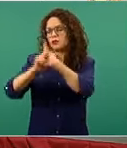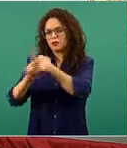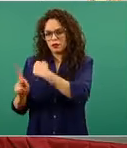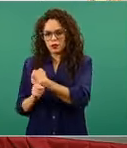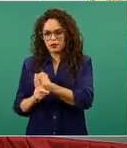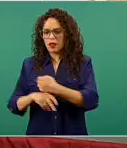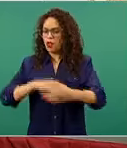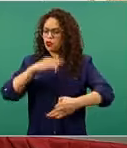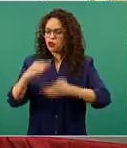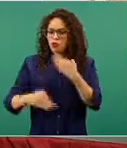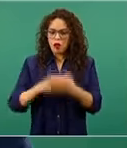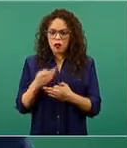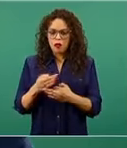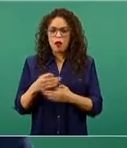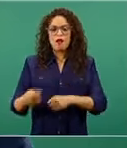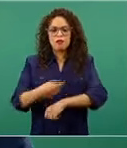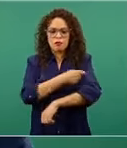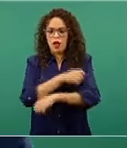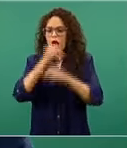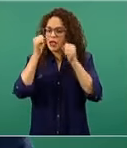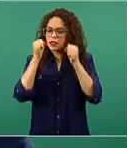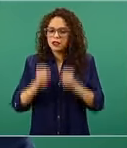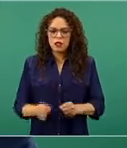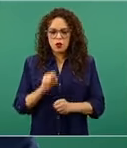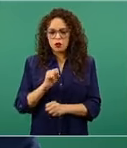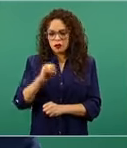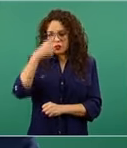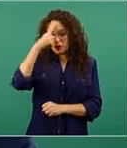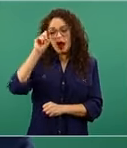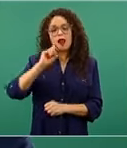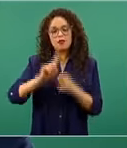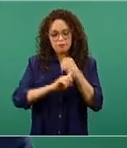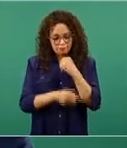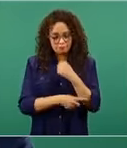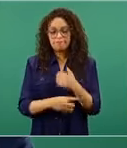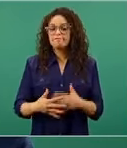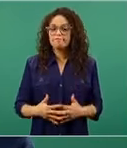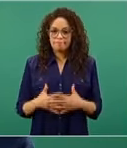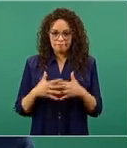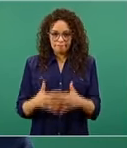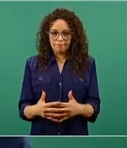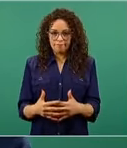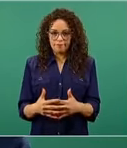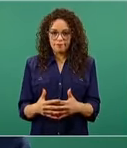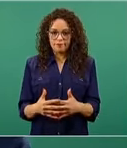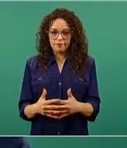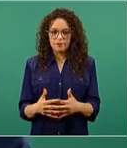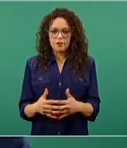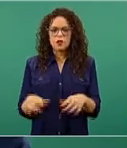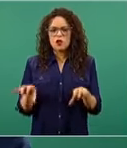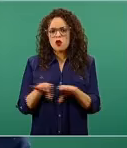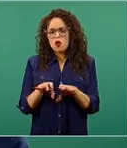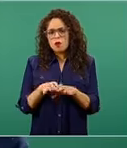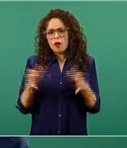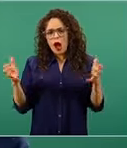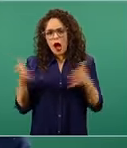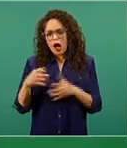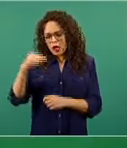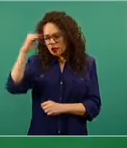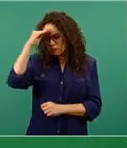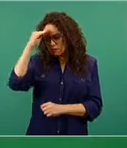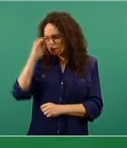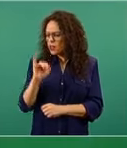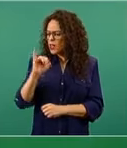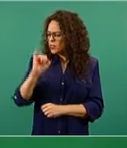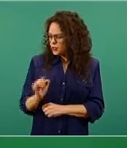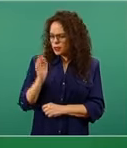vacunas son seguras para las mujeres embarazadas. Y el punto de decisión ocurrió en el caso mexicano